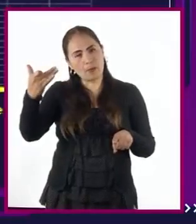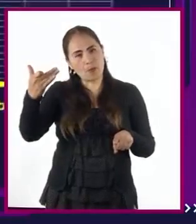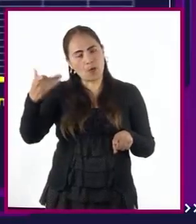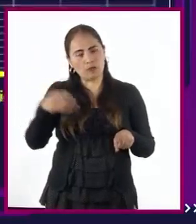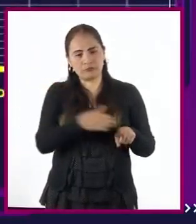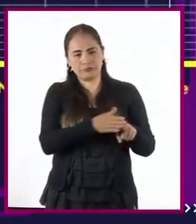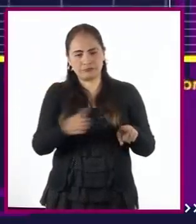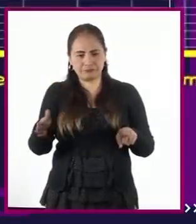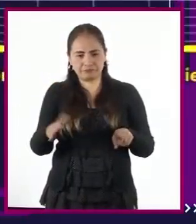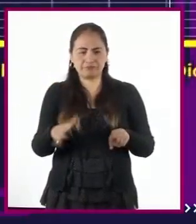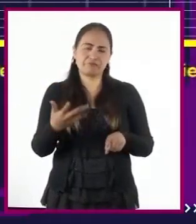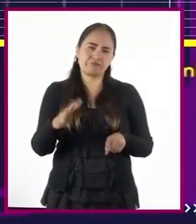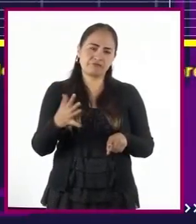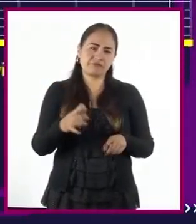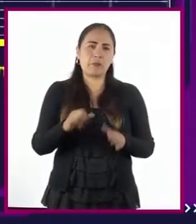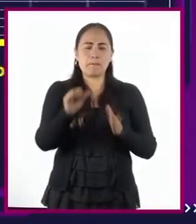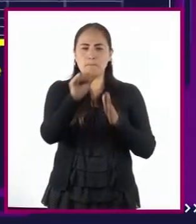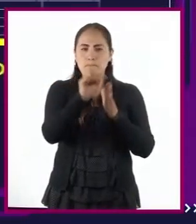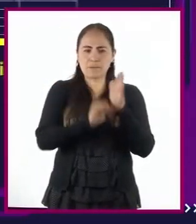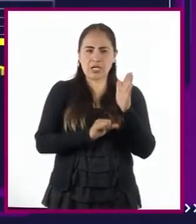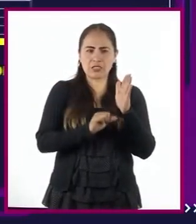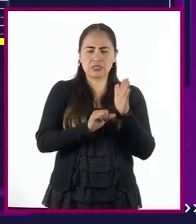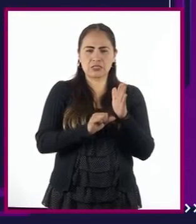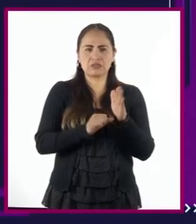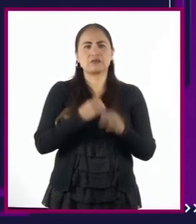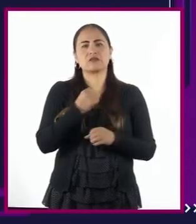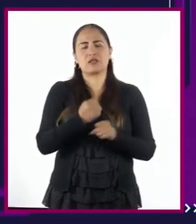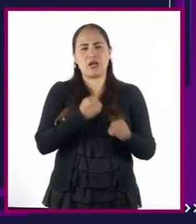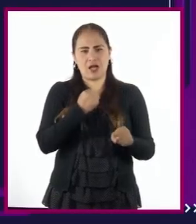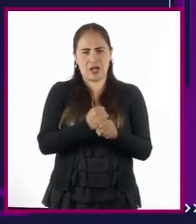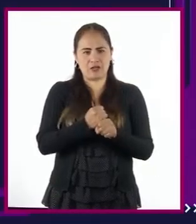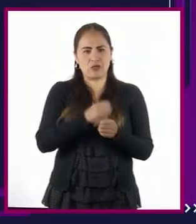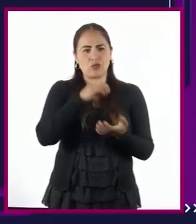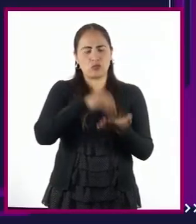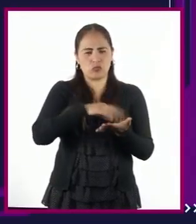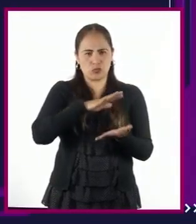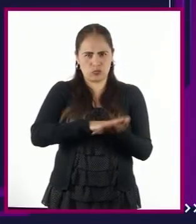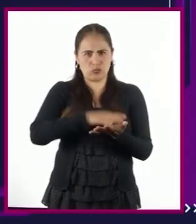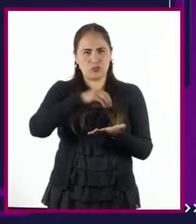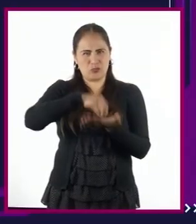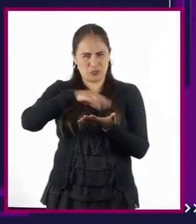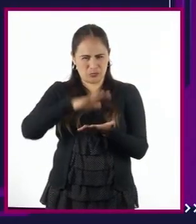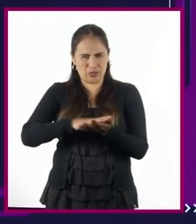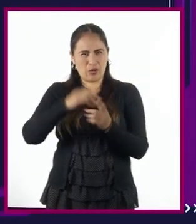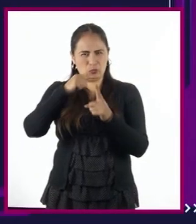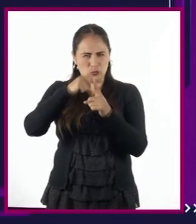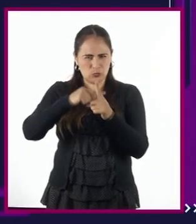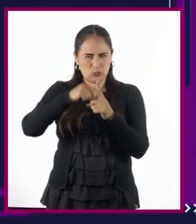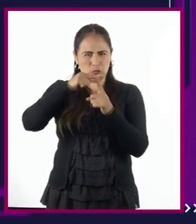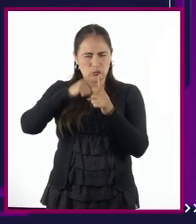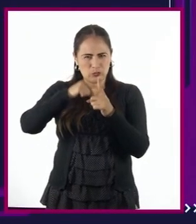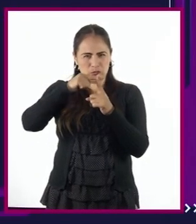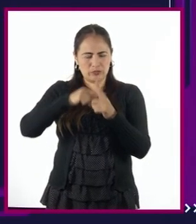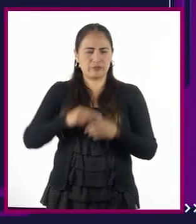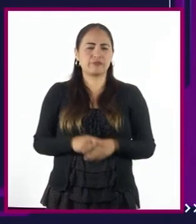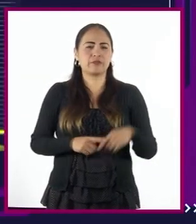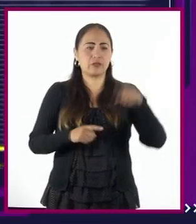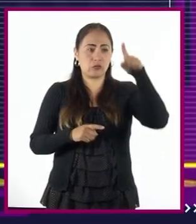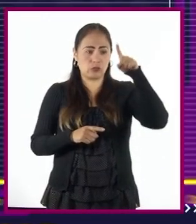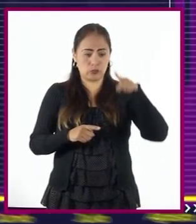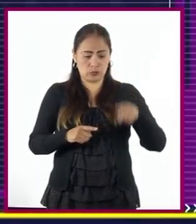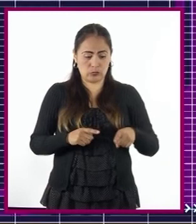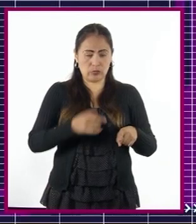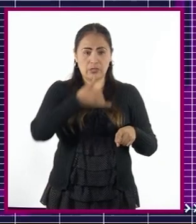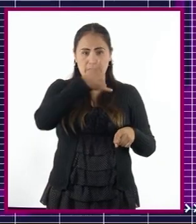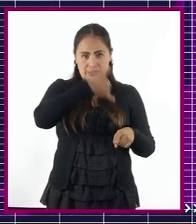en este caso corresponde a los meses del año en que se registró esa temperatura. En el eje de las